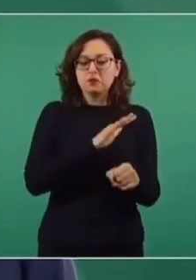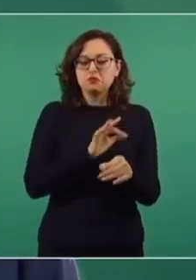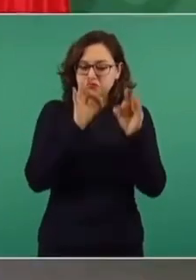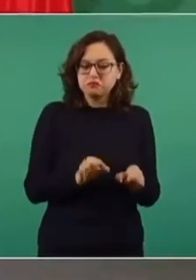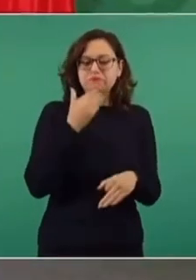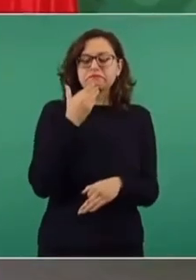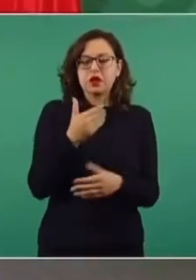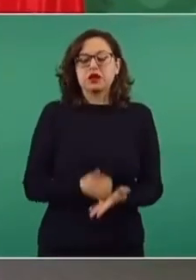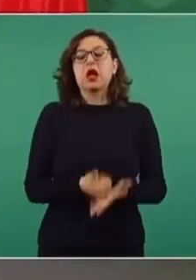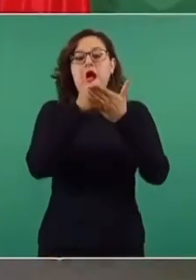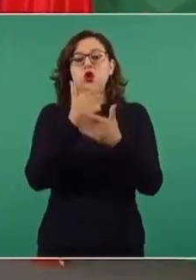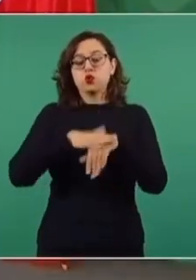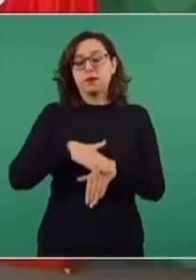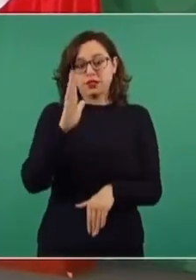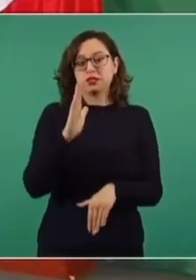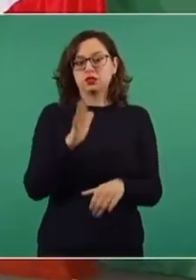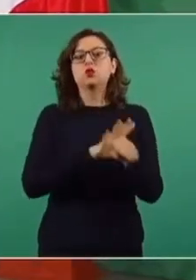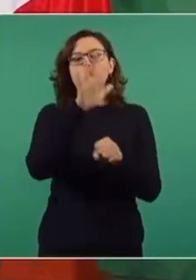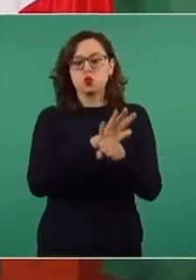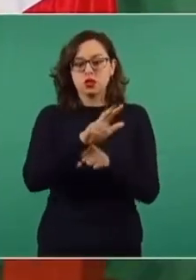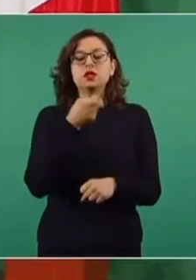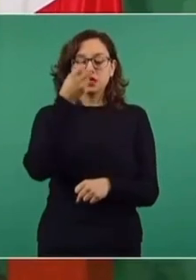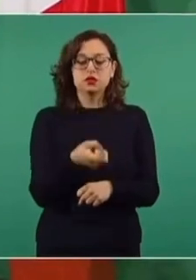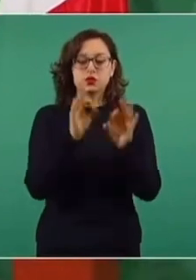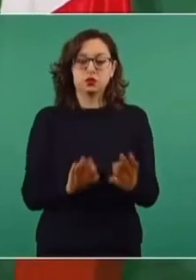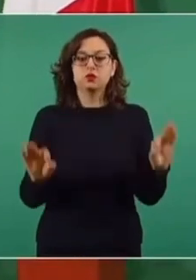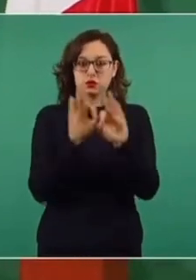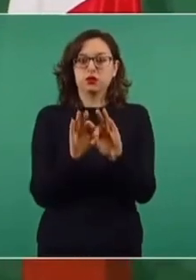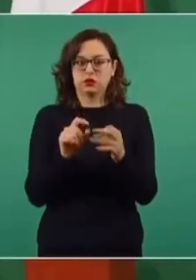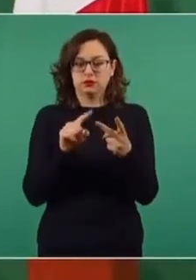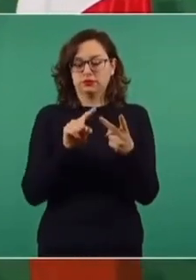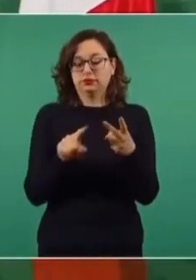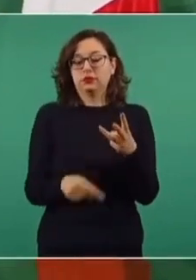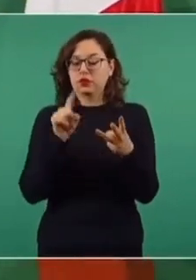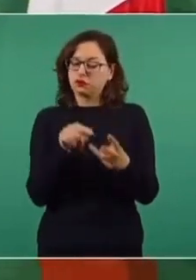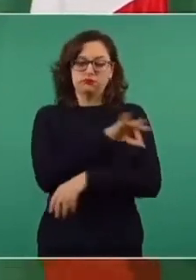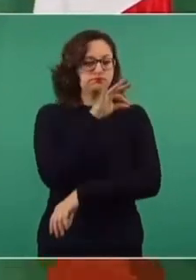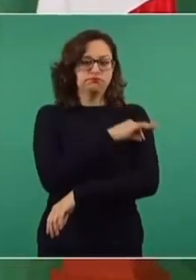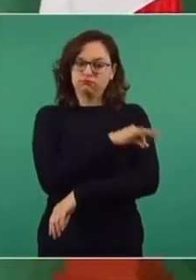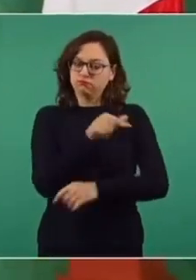que ayudan. Y tres, seguir con la vacunación.